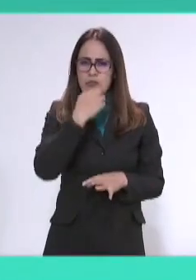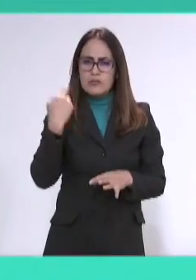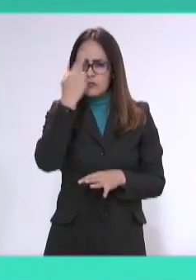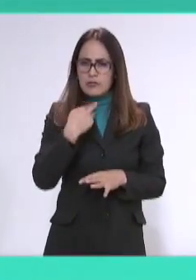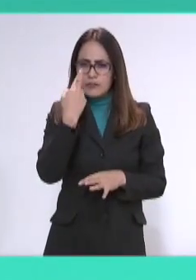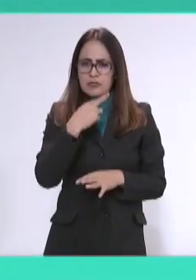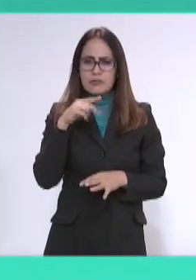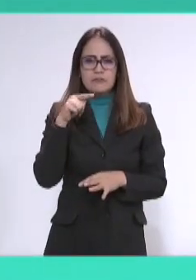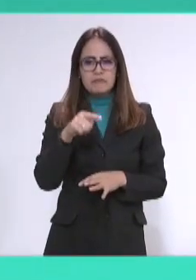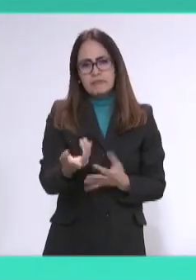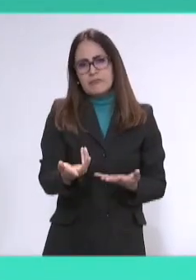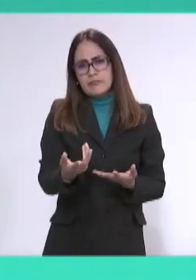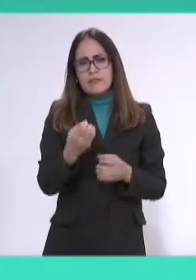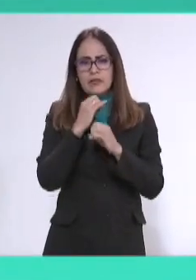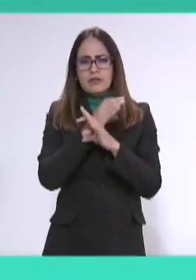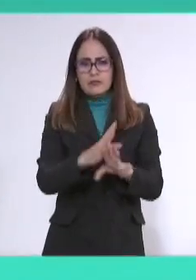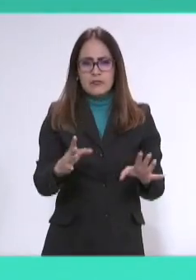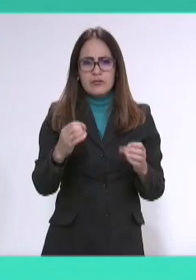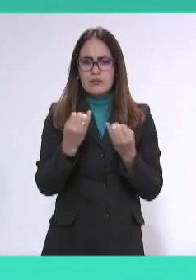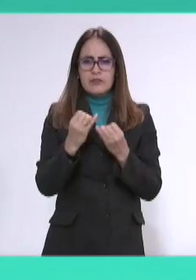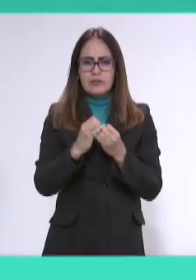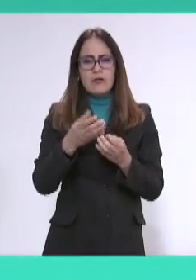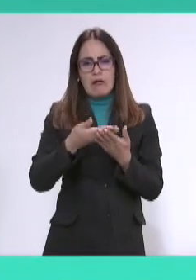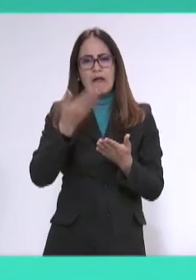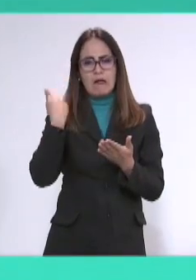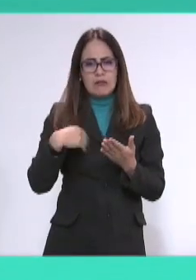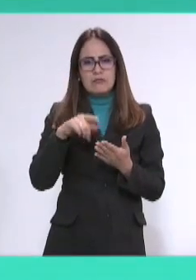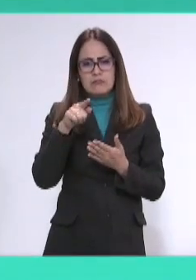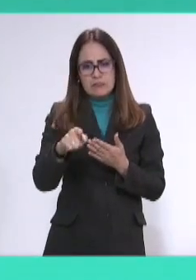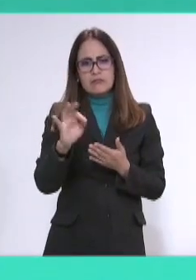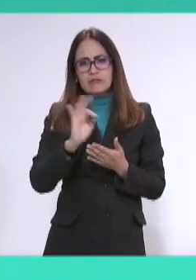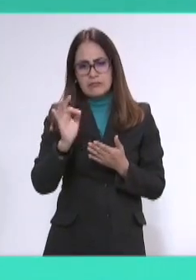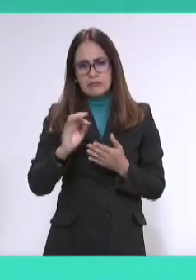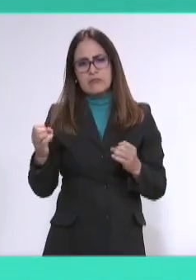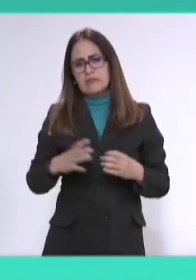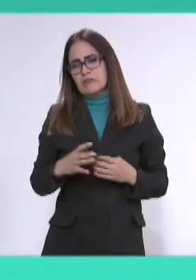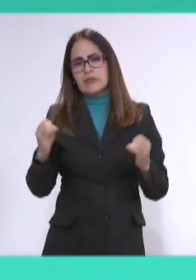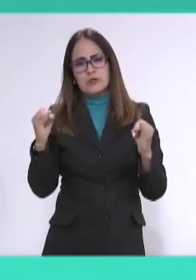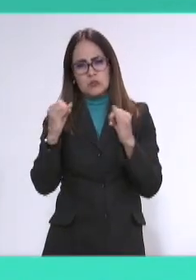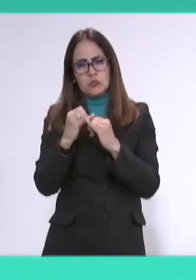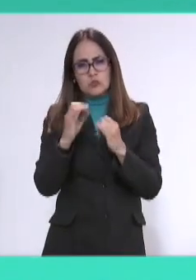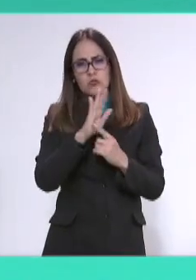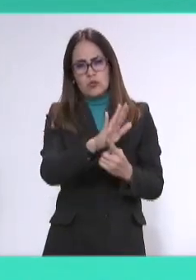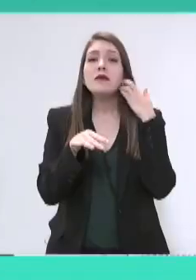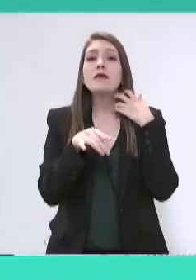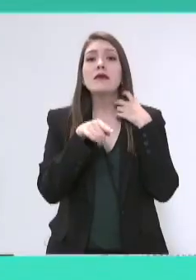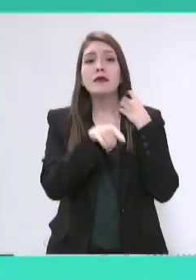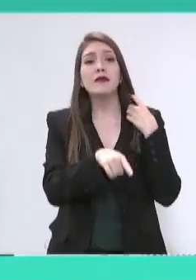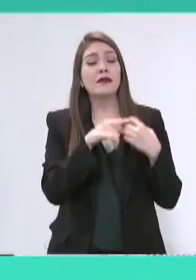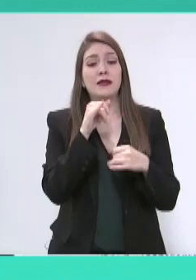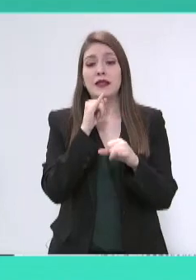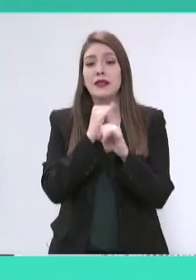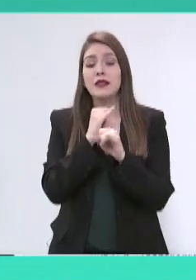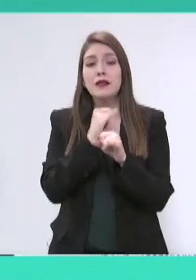esa información obviamente la haya subido anteriormente en la dependencia o el sujeto obligado que por ley así lo marca. Internet